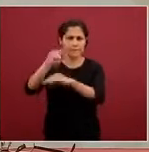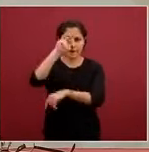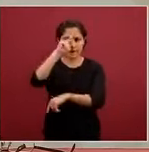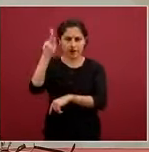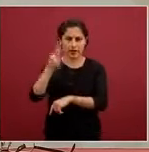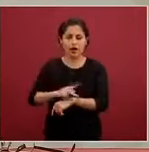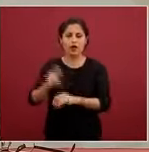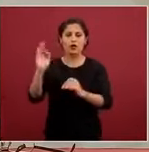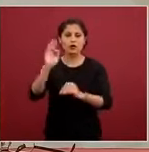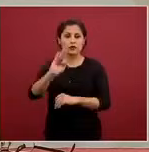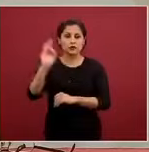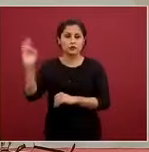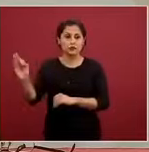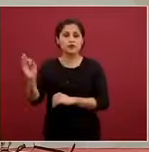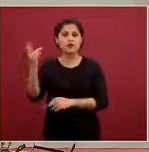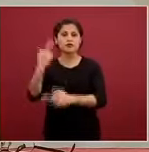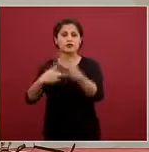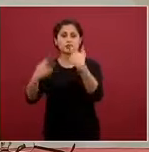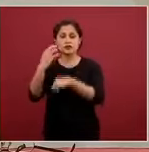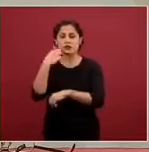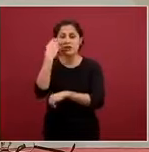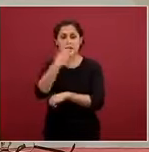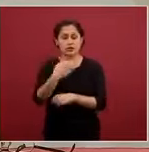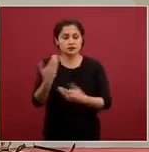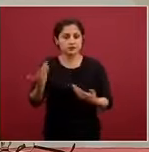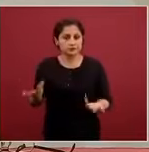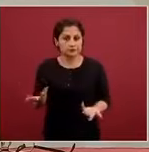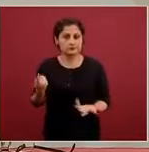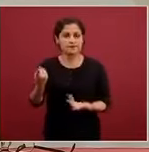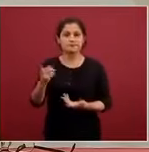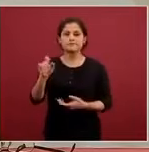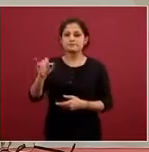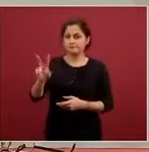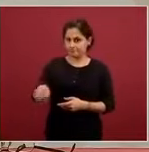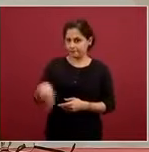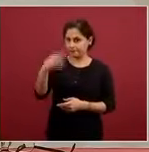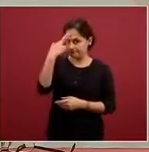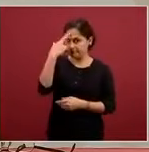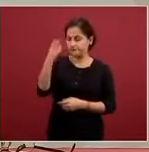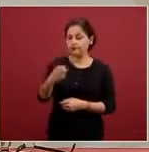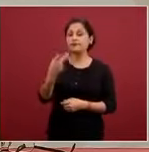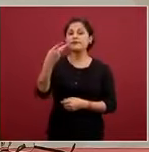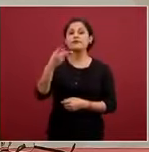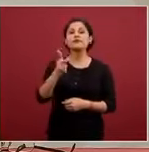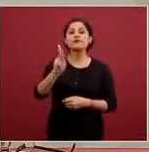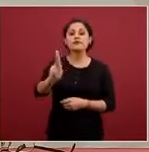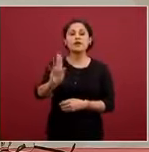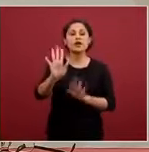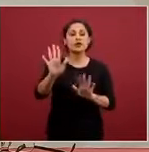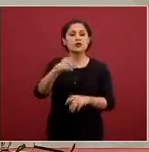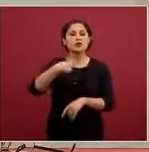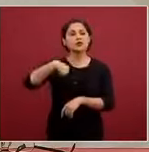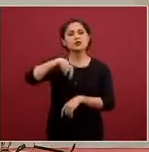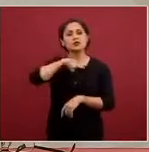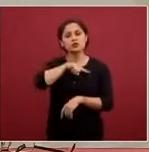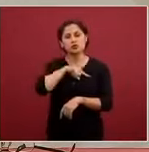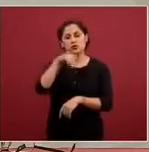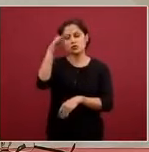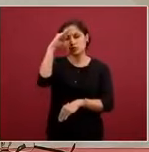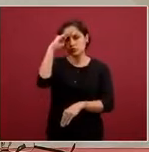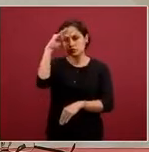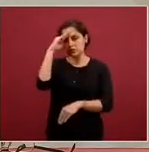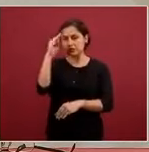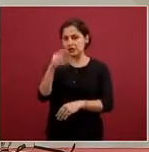segundo es cuándo es lo oportuno, considerando dos elementos que en todo momento, desde el